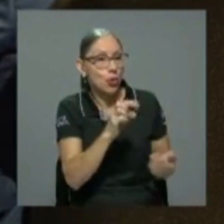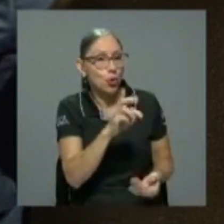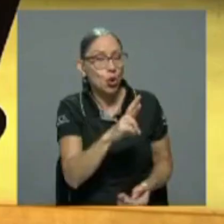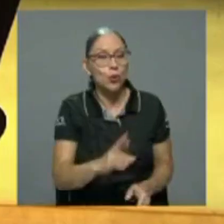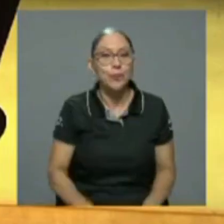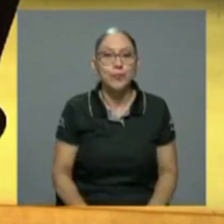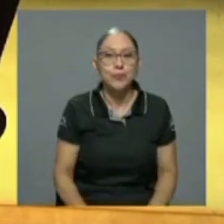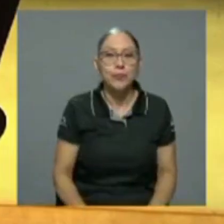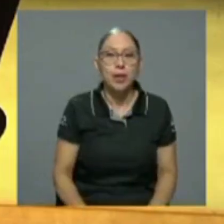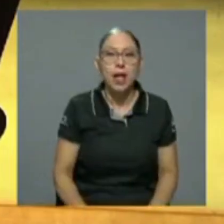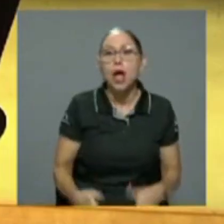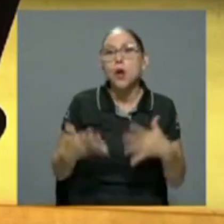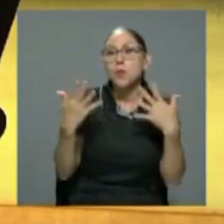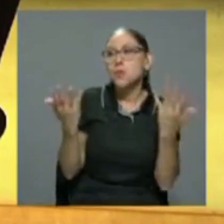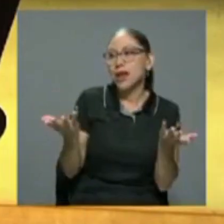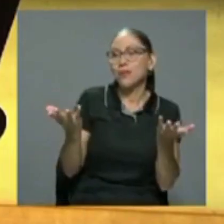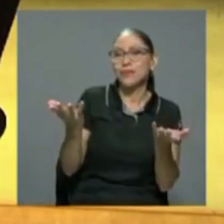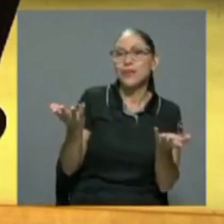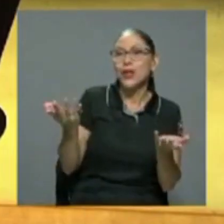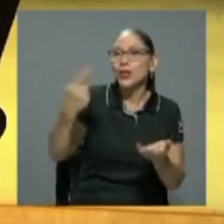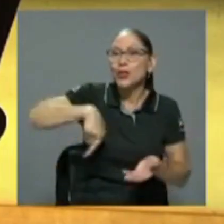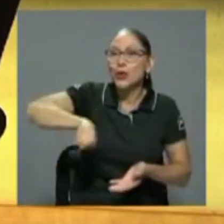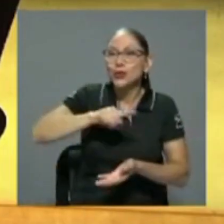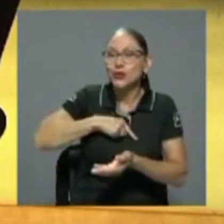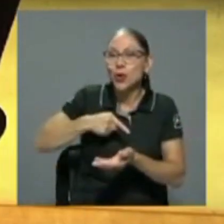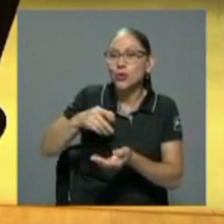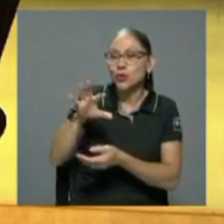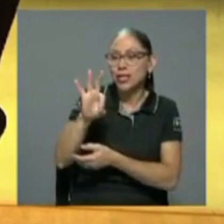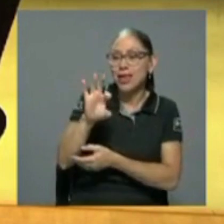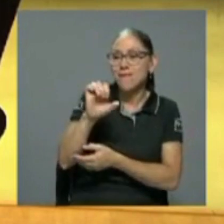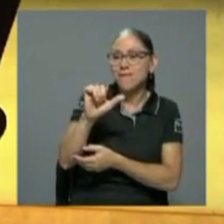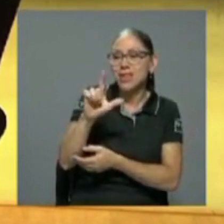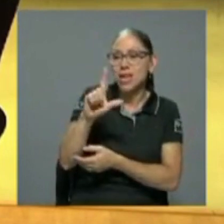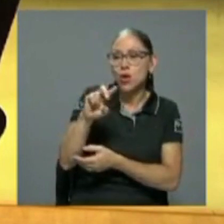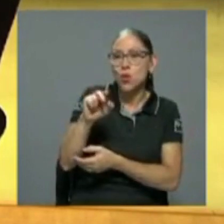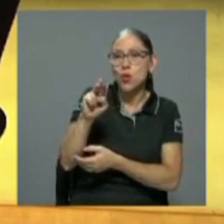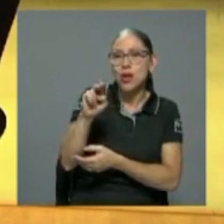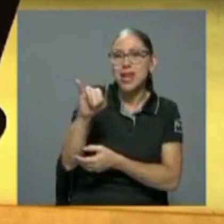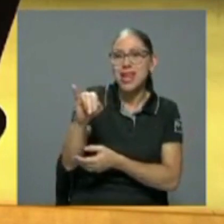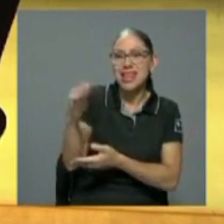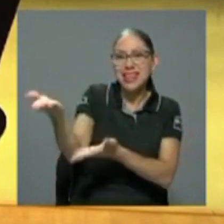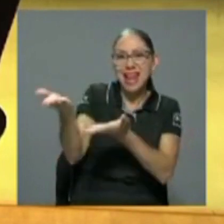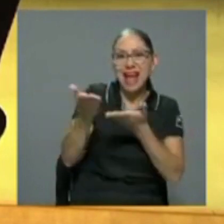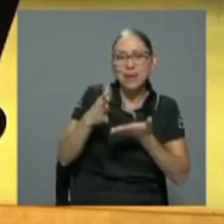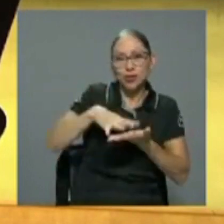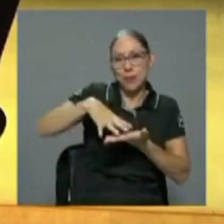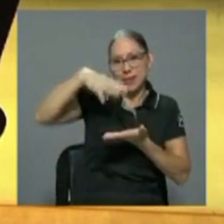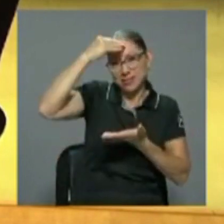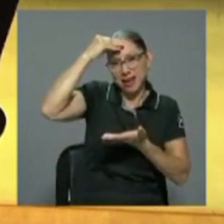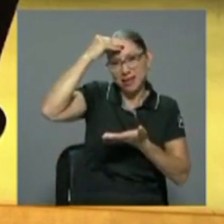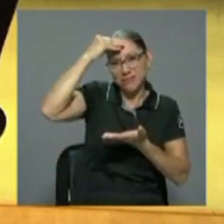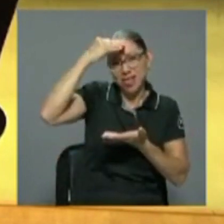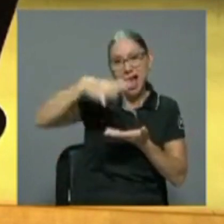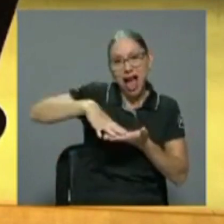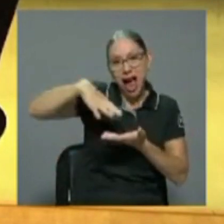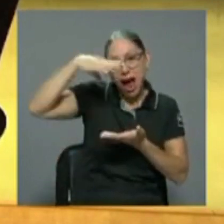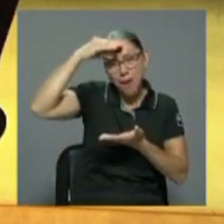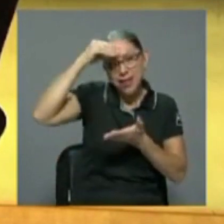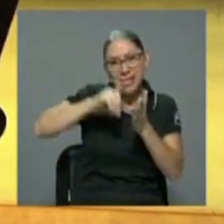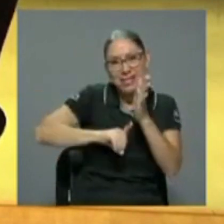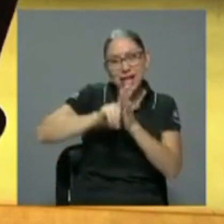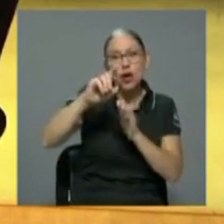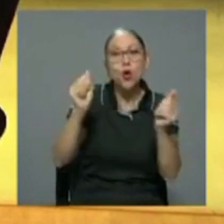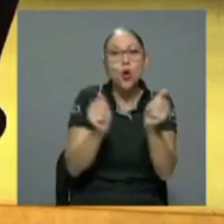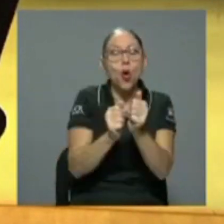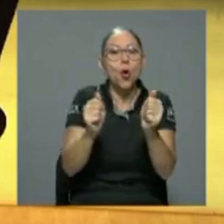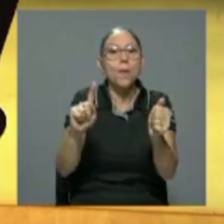Bueno, es aprendizaje lo que nos trajimos de Filuni, es aprendizaje lo que hemos desarrollado con la celebración de la primera fiesta